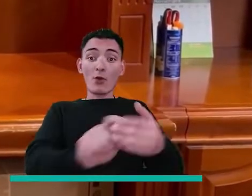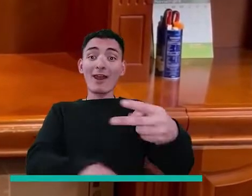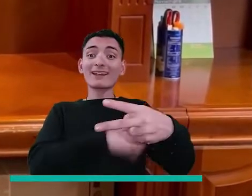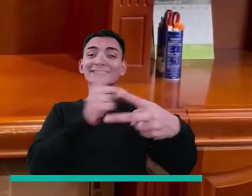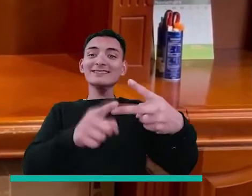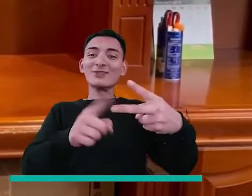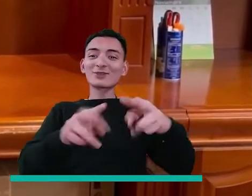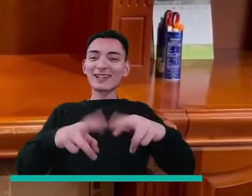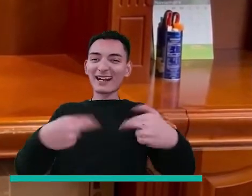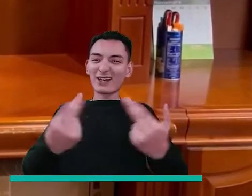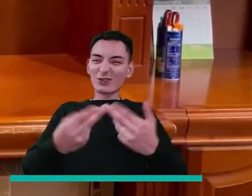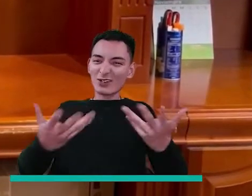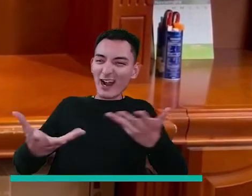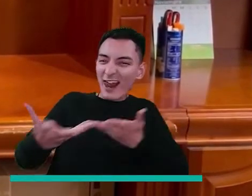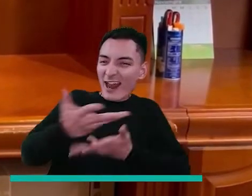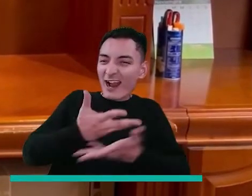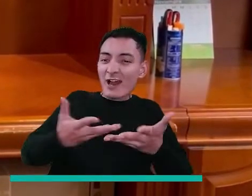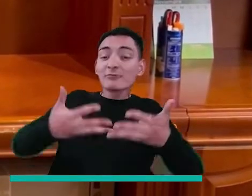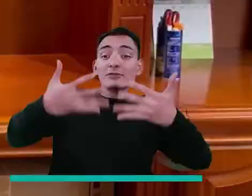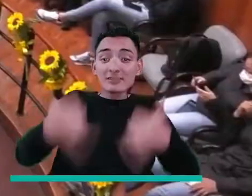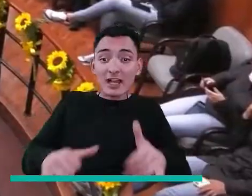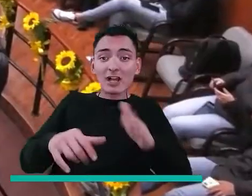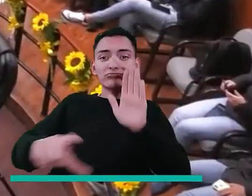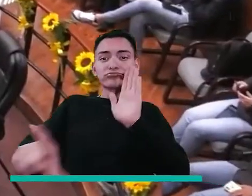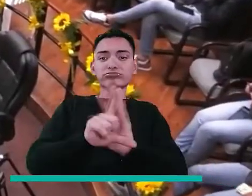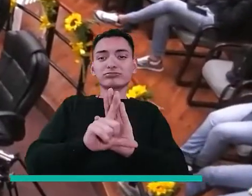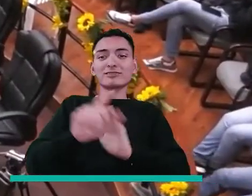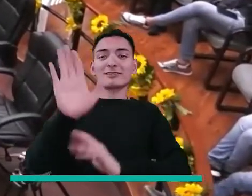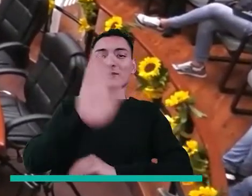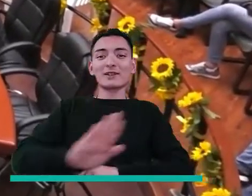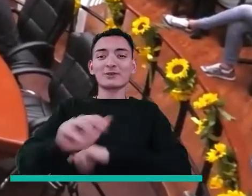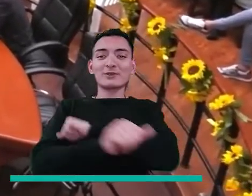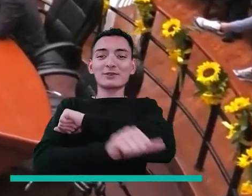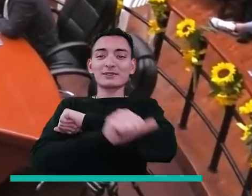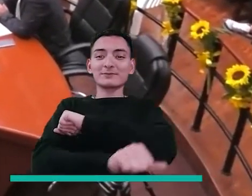en segundo debate convirtiéndose en ordenanza del departamento.